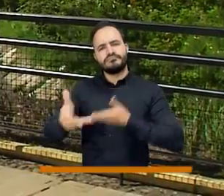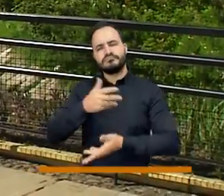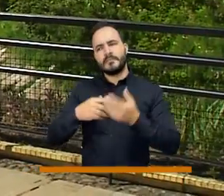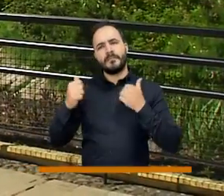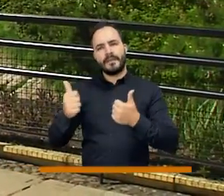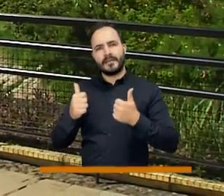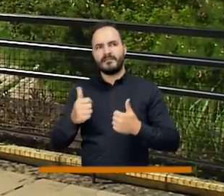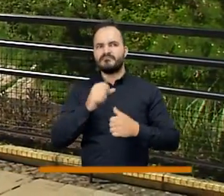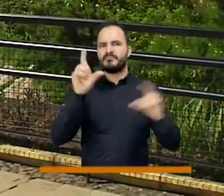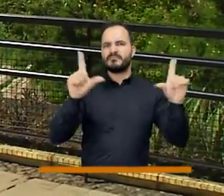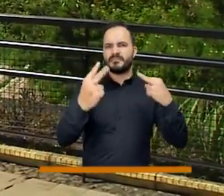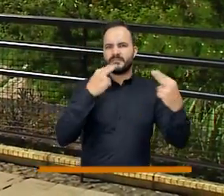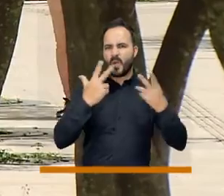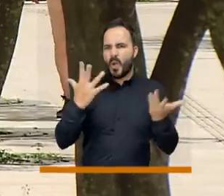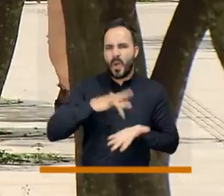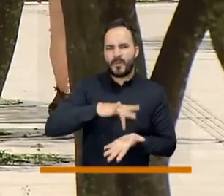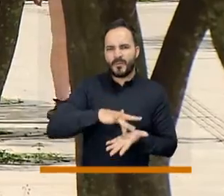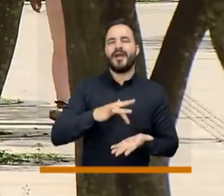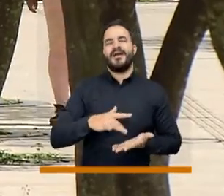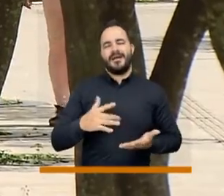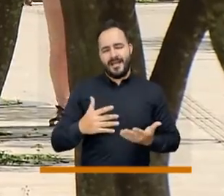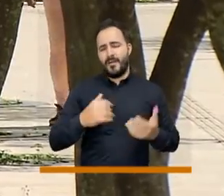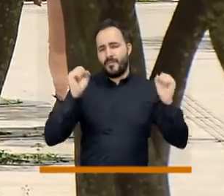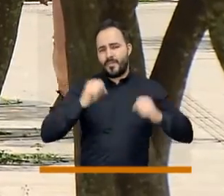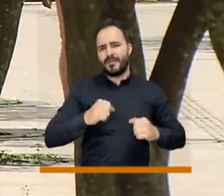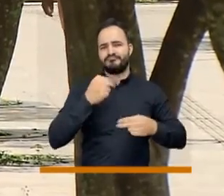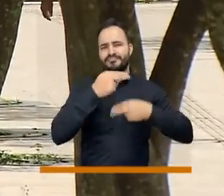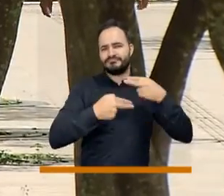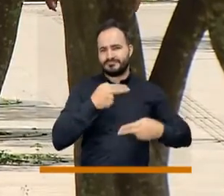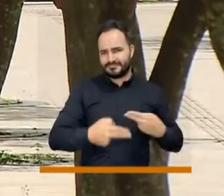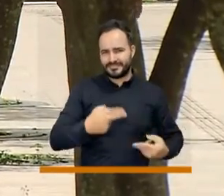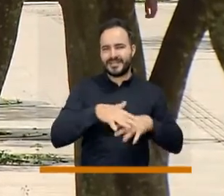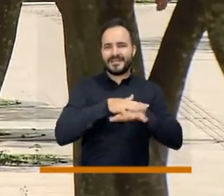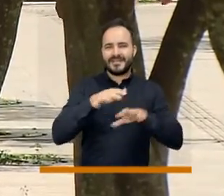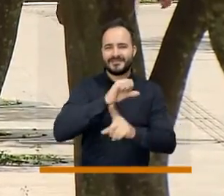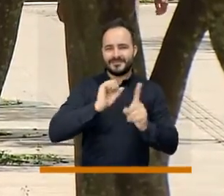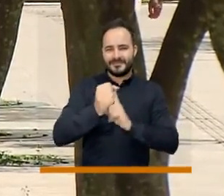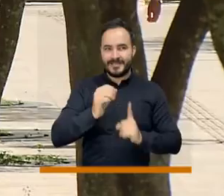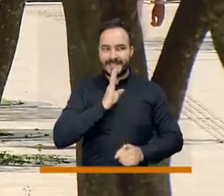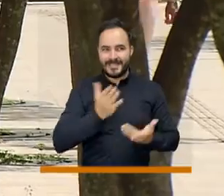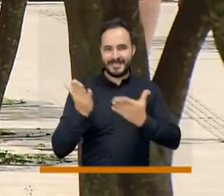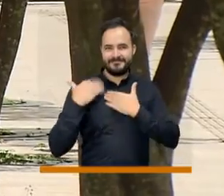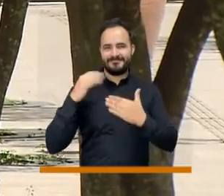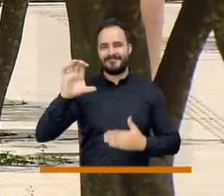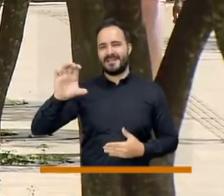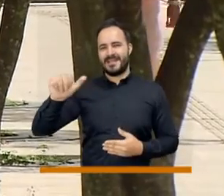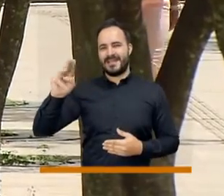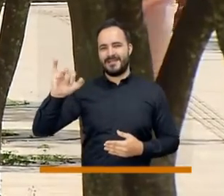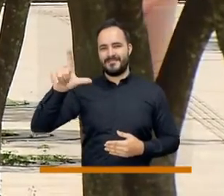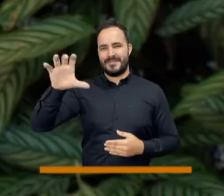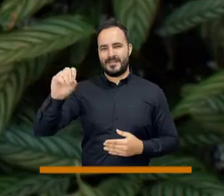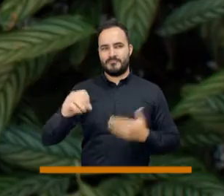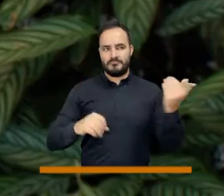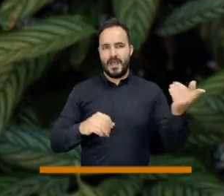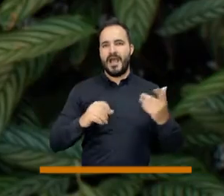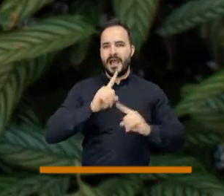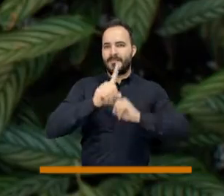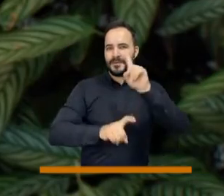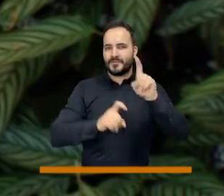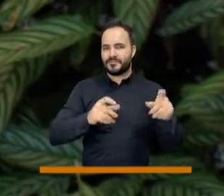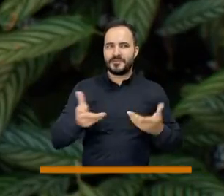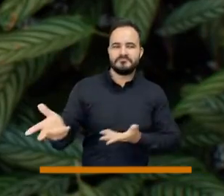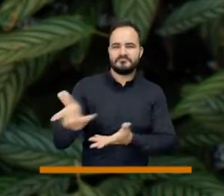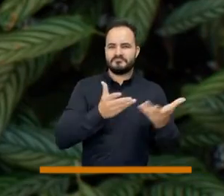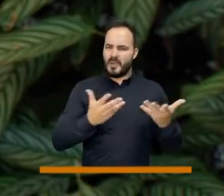en De Frente a la Gente, en la compañía de Camilo, quien nos cuenta a través de las redes sociales y la pregunta que nos une,